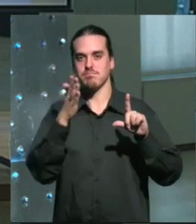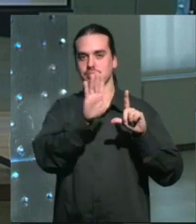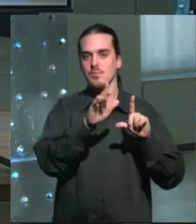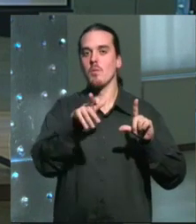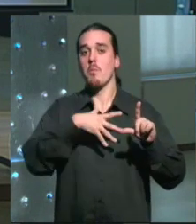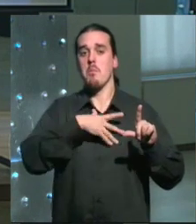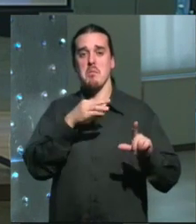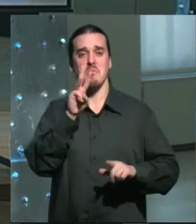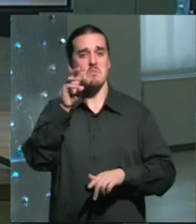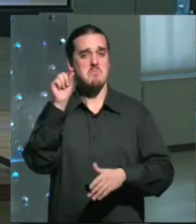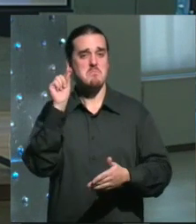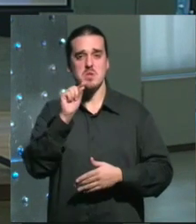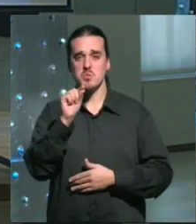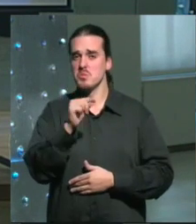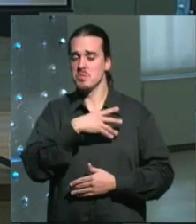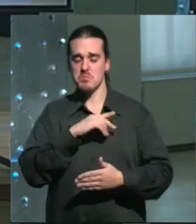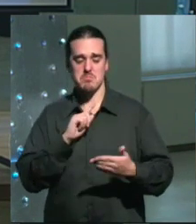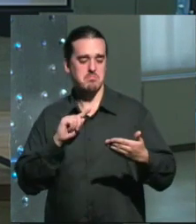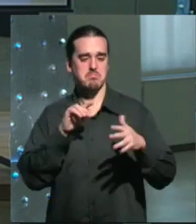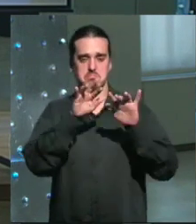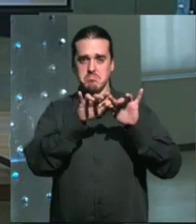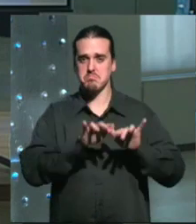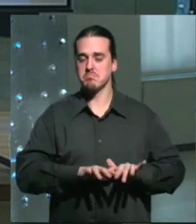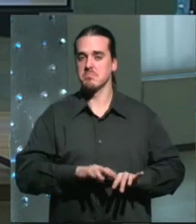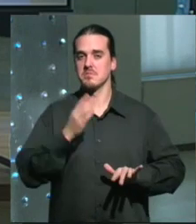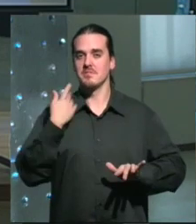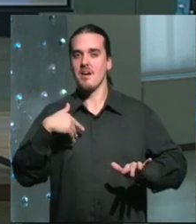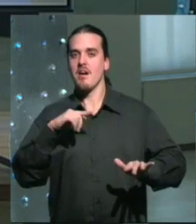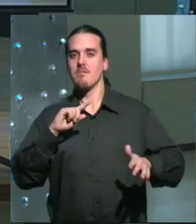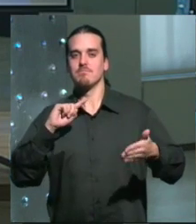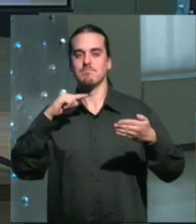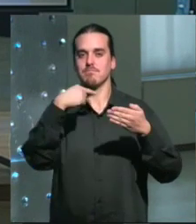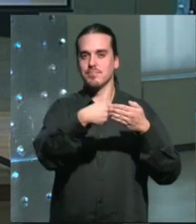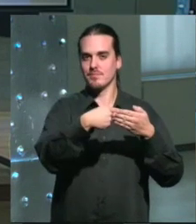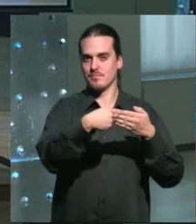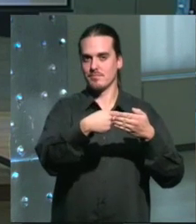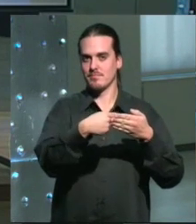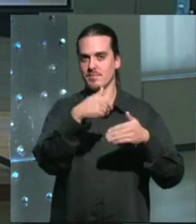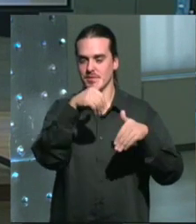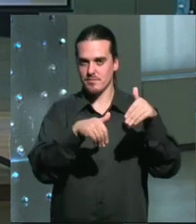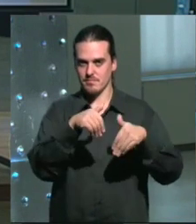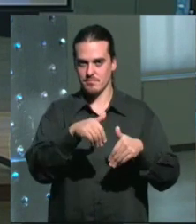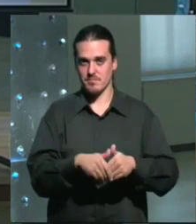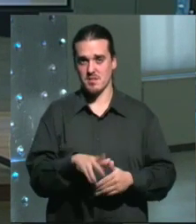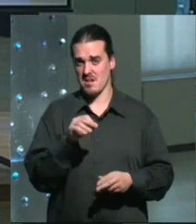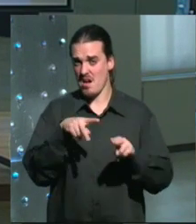3 minutos, algo que te llevaba normalmente 15 o 20 minutos a hacer. Una herramienta tecnológica muy poderosa.